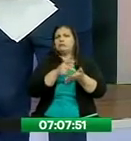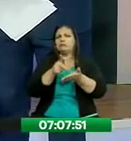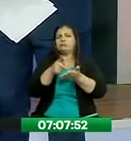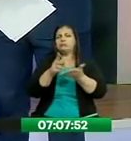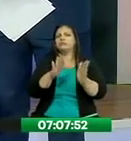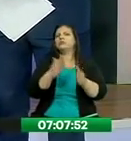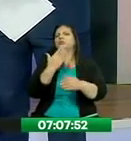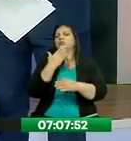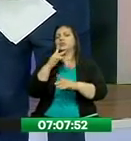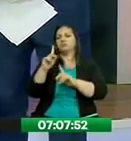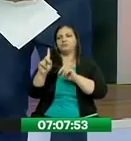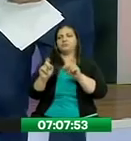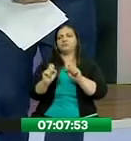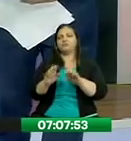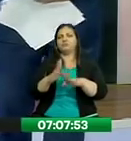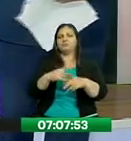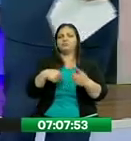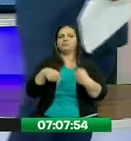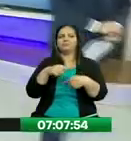Primera Emisión. Ya regresamos.